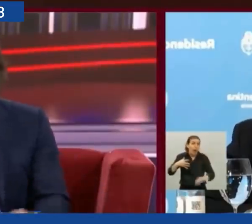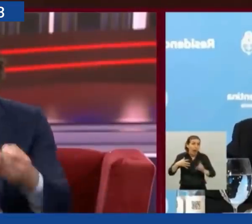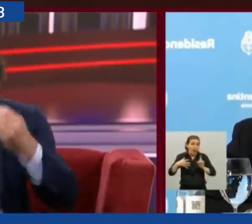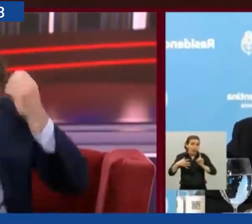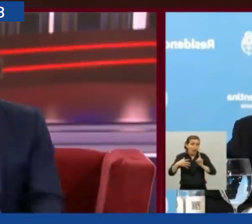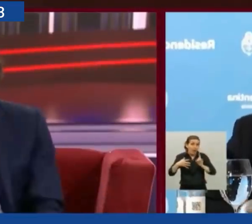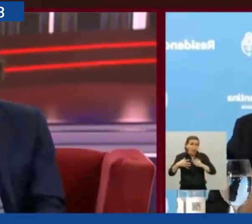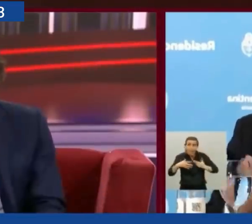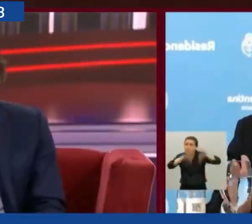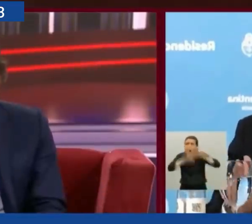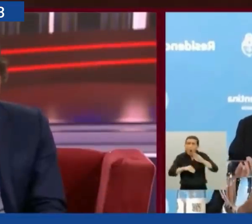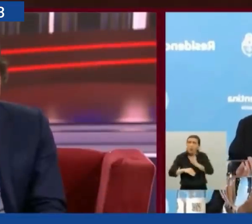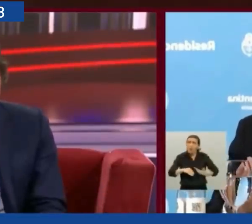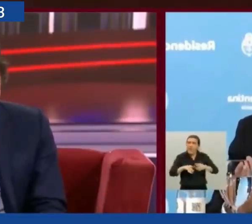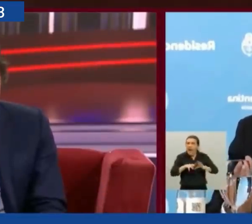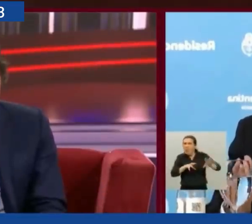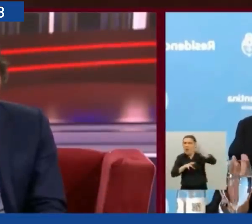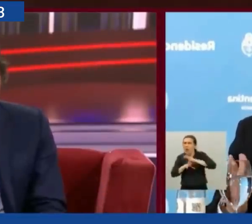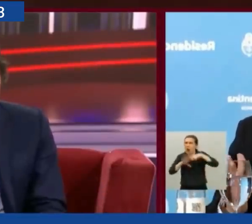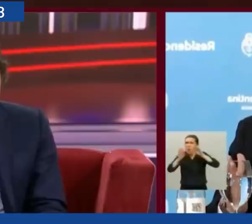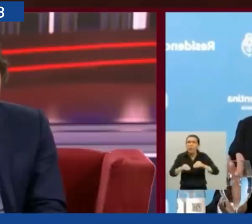o con la e pero de qué cabeza entra